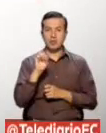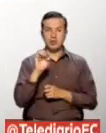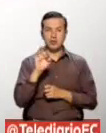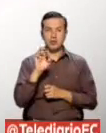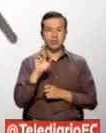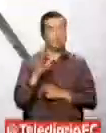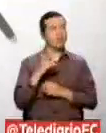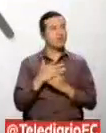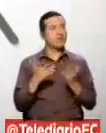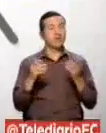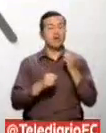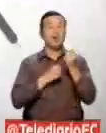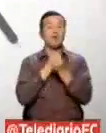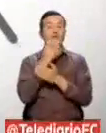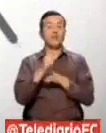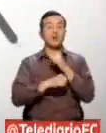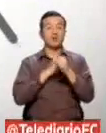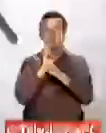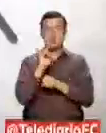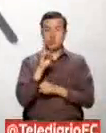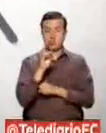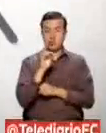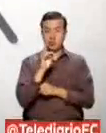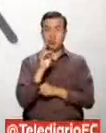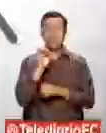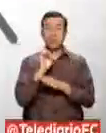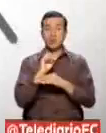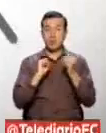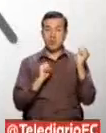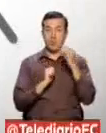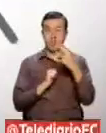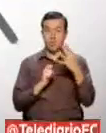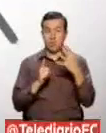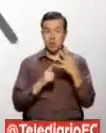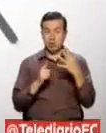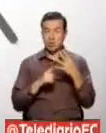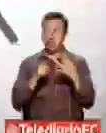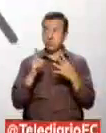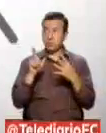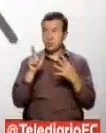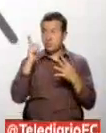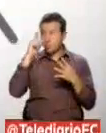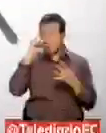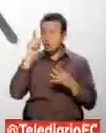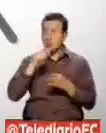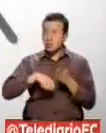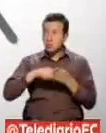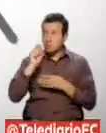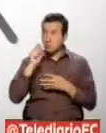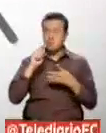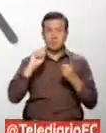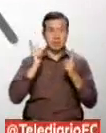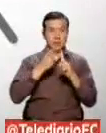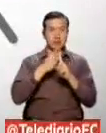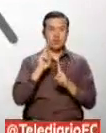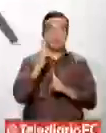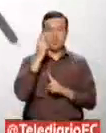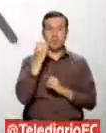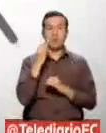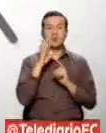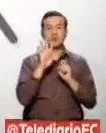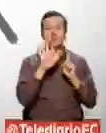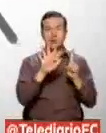2018 de Latino Barómetro ubica al Ecuador en el cuarto casillero en cuanto a la aprobación hacia el gobierno. Uruguay encabeza la lista con